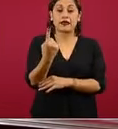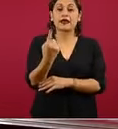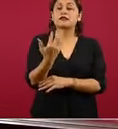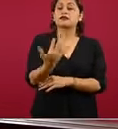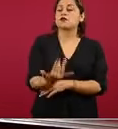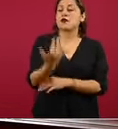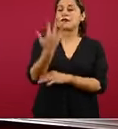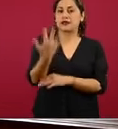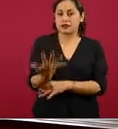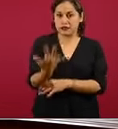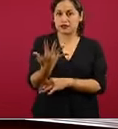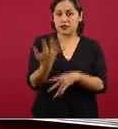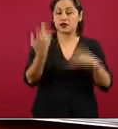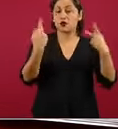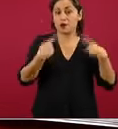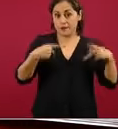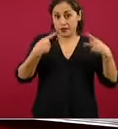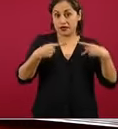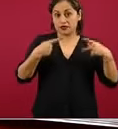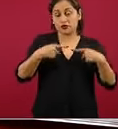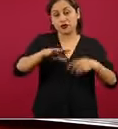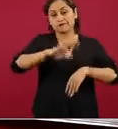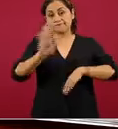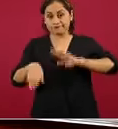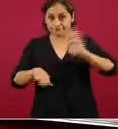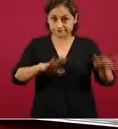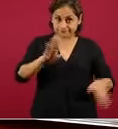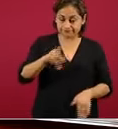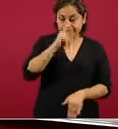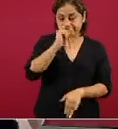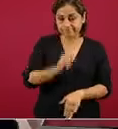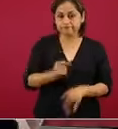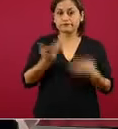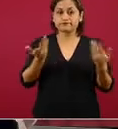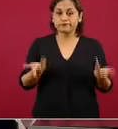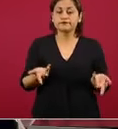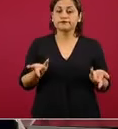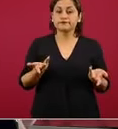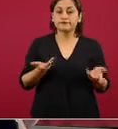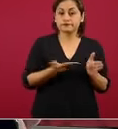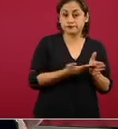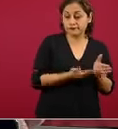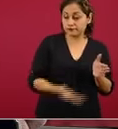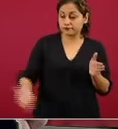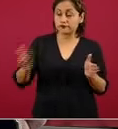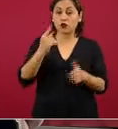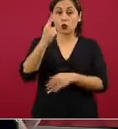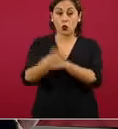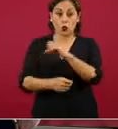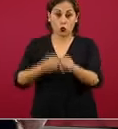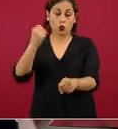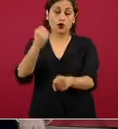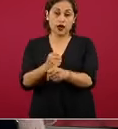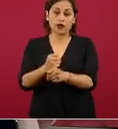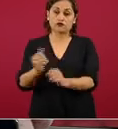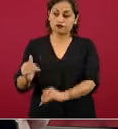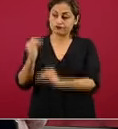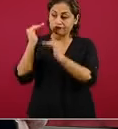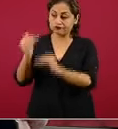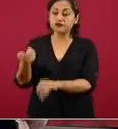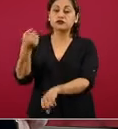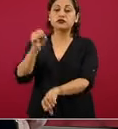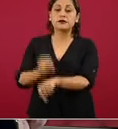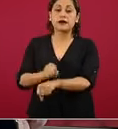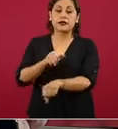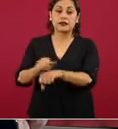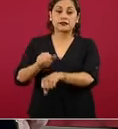122,855 lamentables defunciones a lo largo de todo el año hasta la semana 53, hasta el día